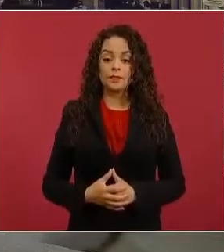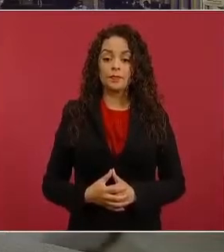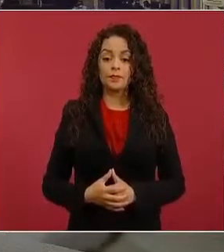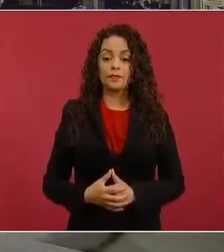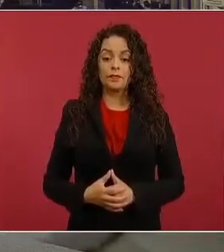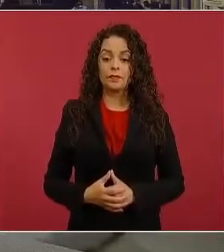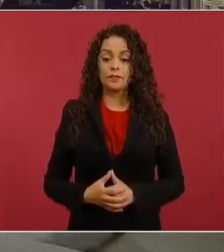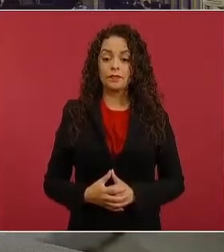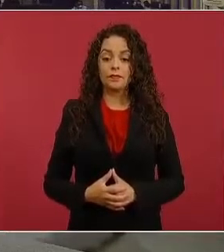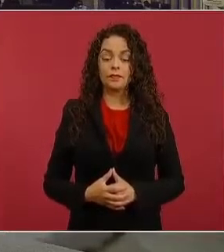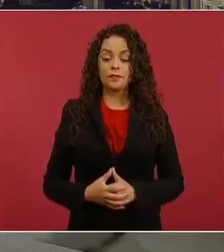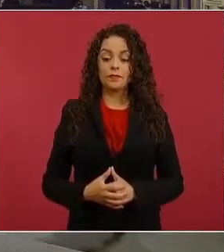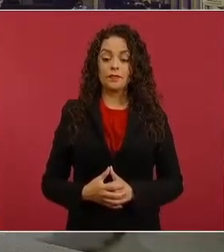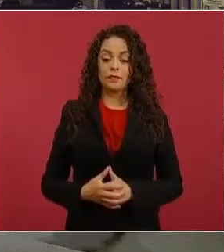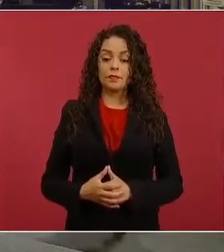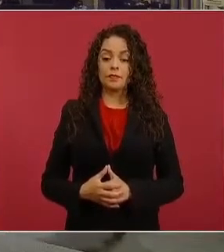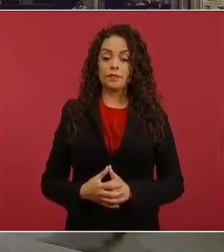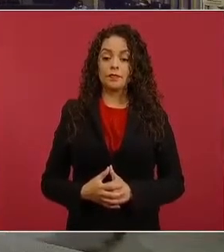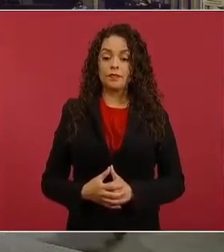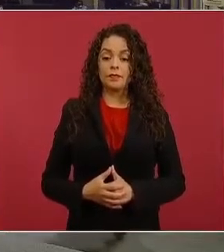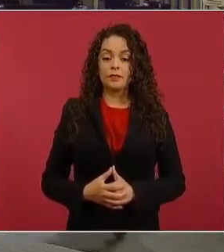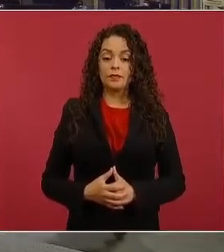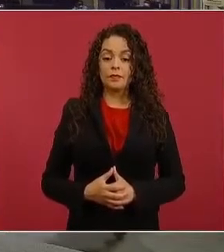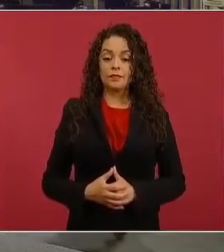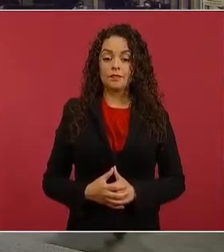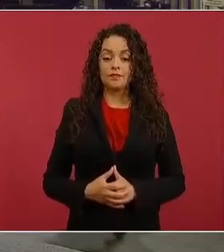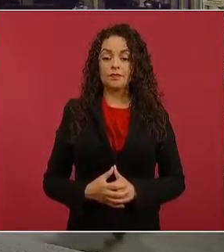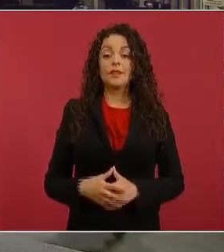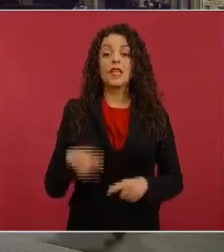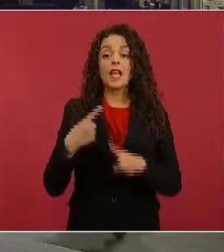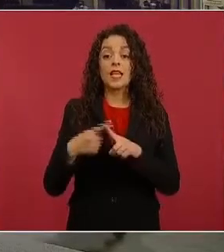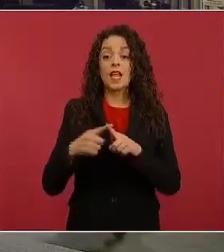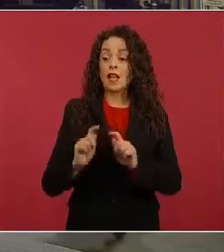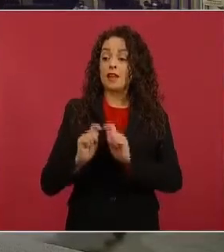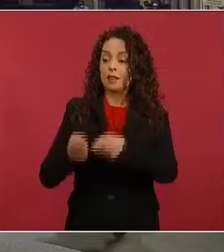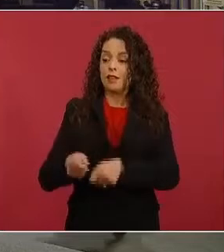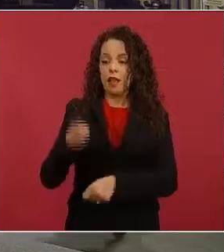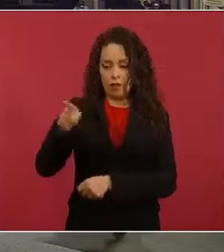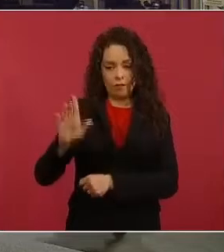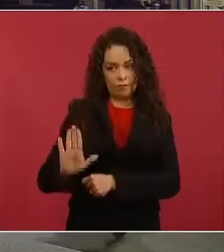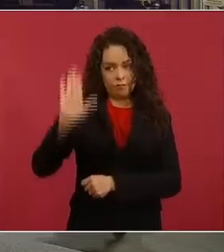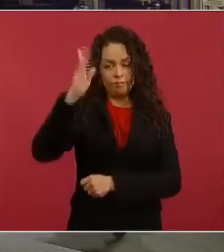Que tome la palabra al que le toque.